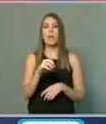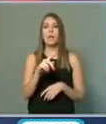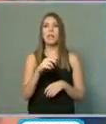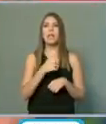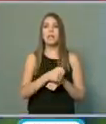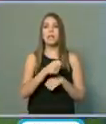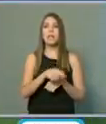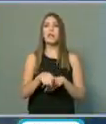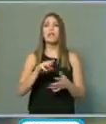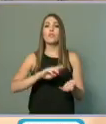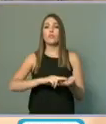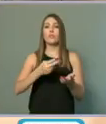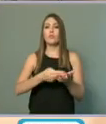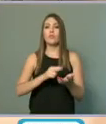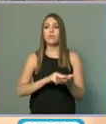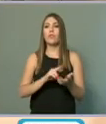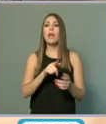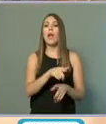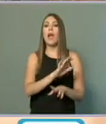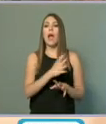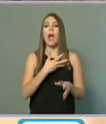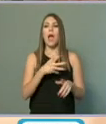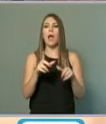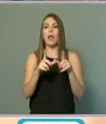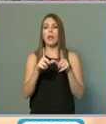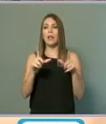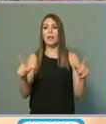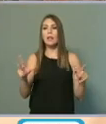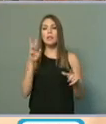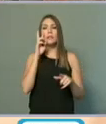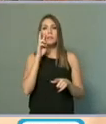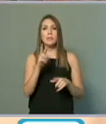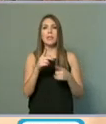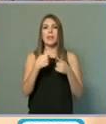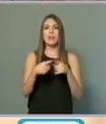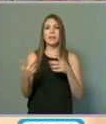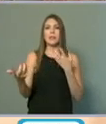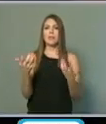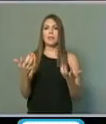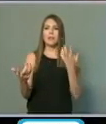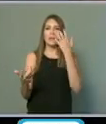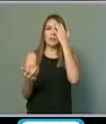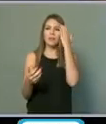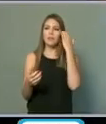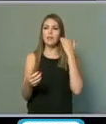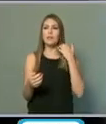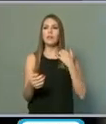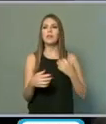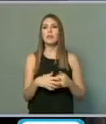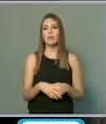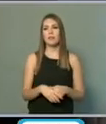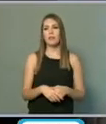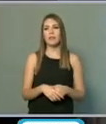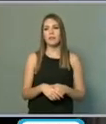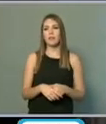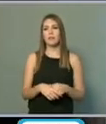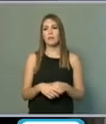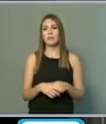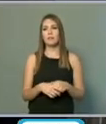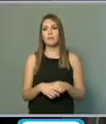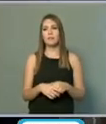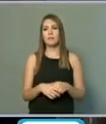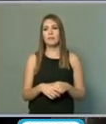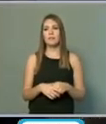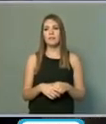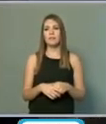se fríe y de aquel lado tenemos el frito pan para mostrarlo cómo se ve uno y otro. La Uno y combinación otro. lo mismo. Exacto, de sandía. Mi